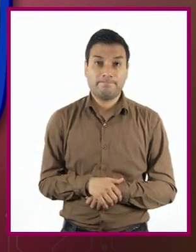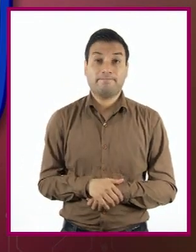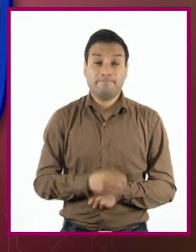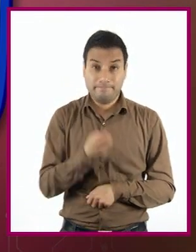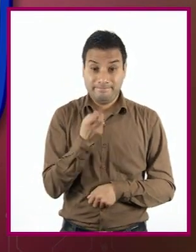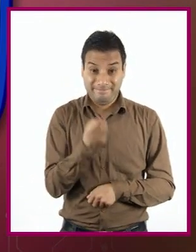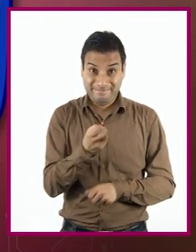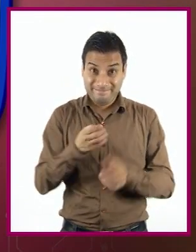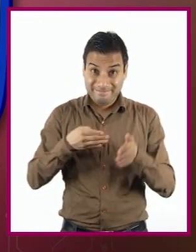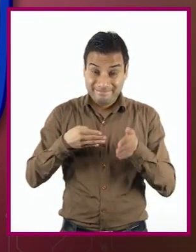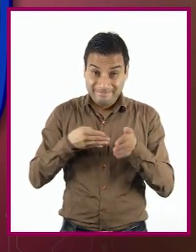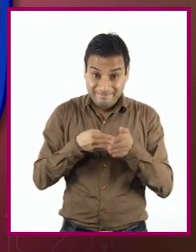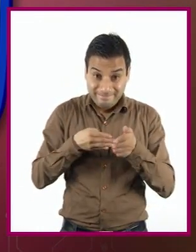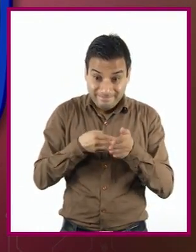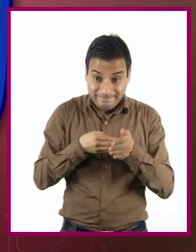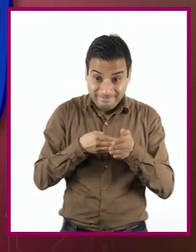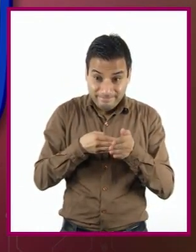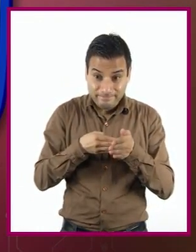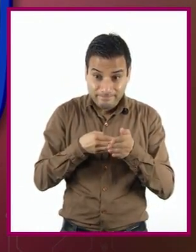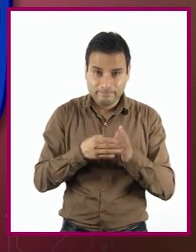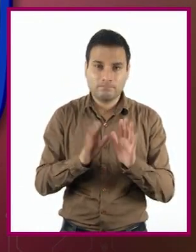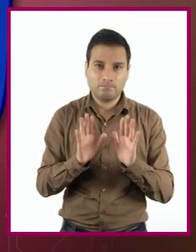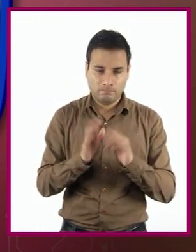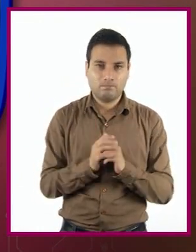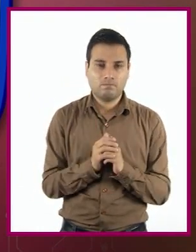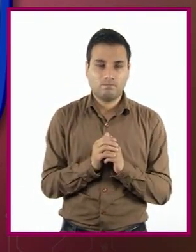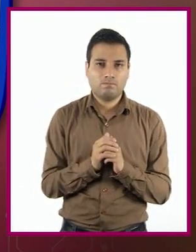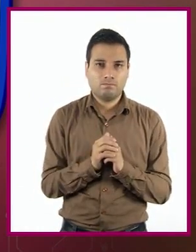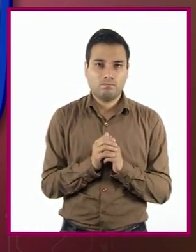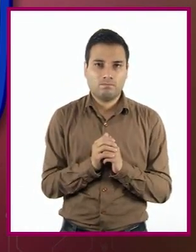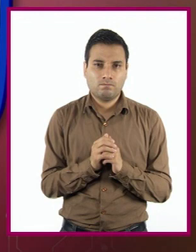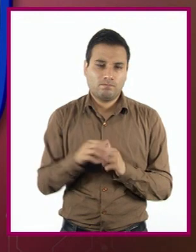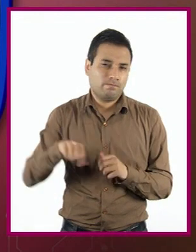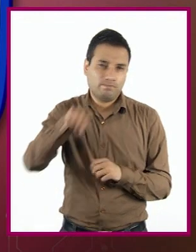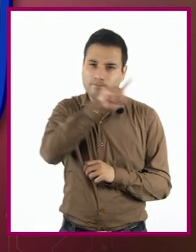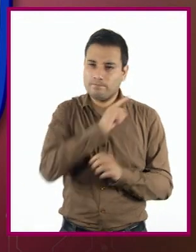retos, nos queda la fórmula conocida y antigua: